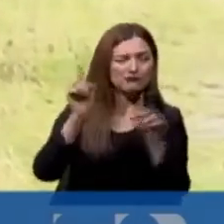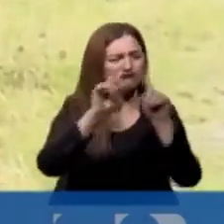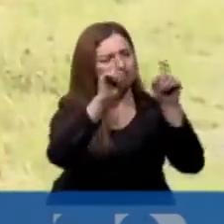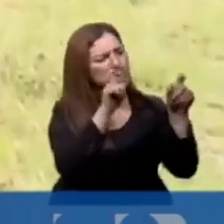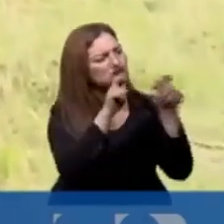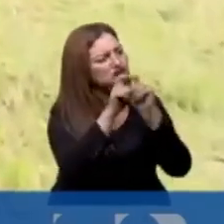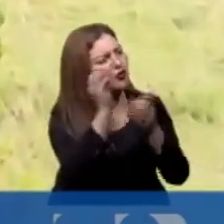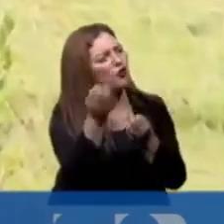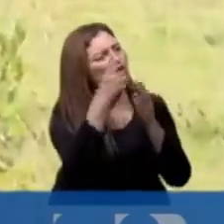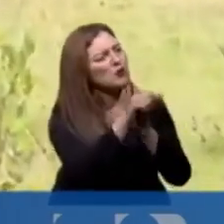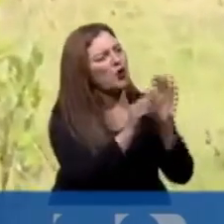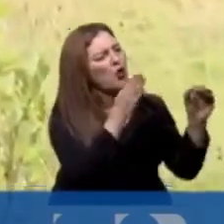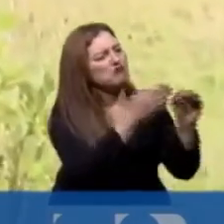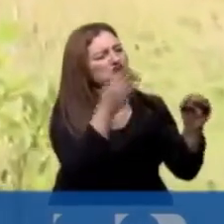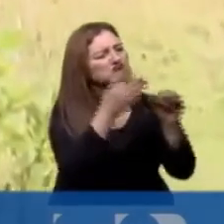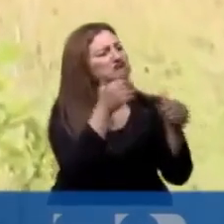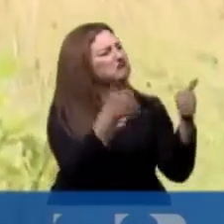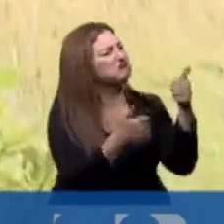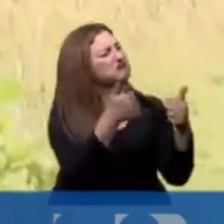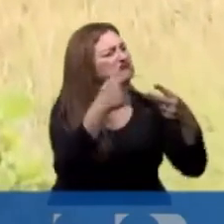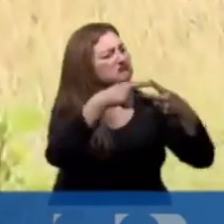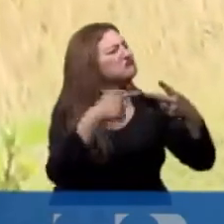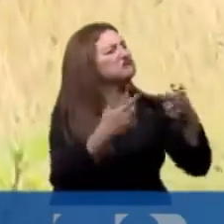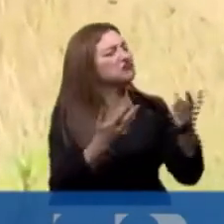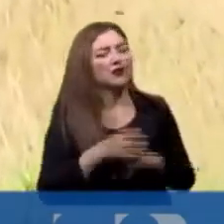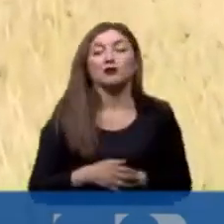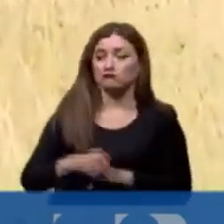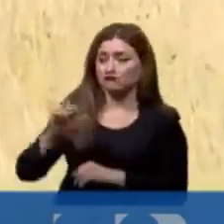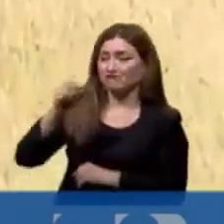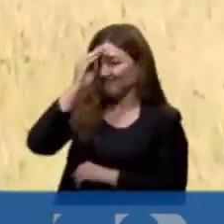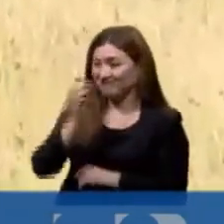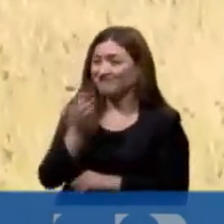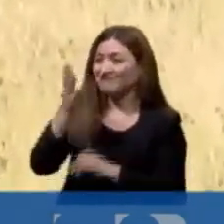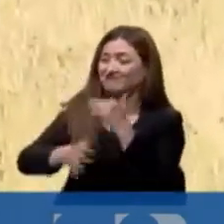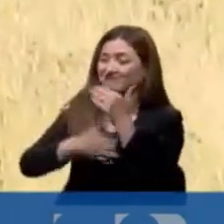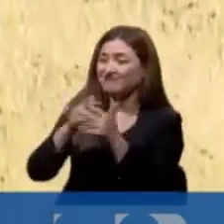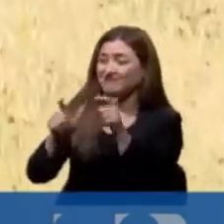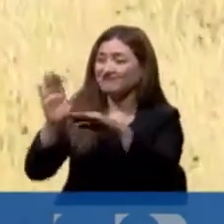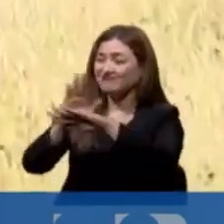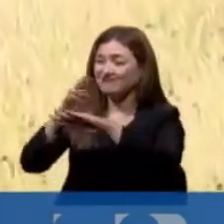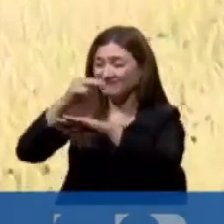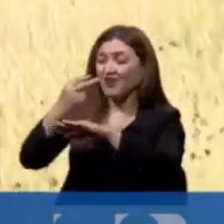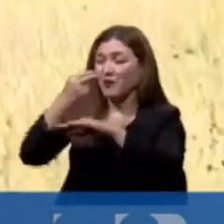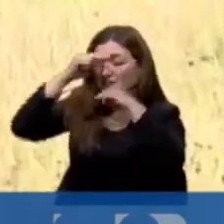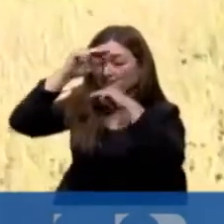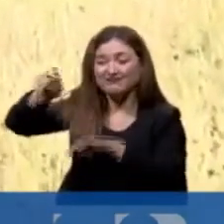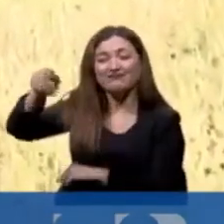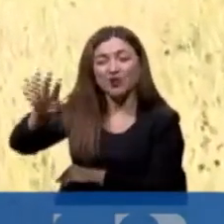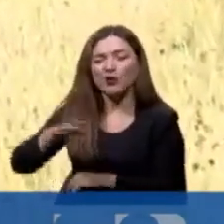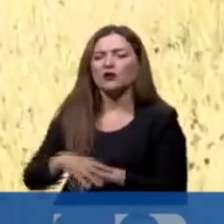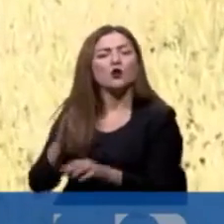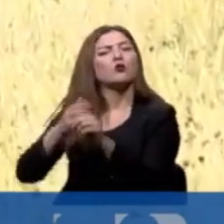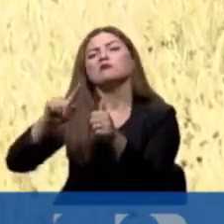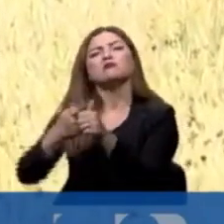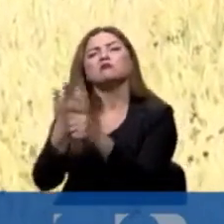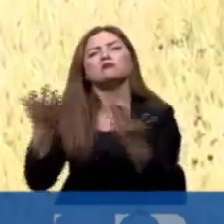en detalle cuáles son estos objetivos, por favor? Claro que sí, muy buenos días con todos los televidentes. Los objetivos principales del poder tener